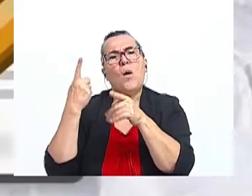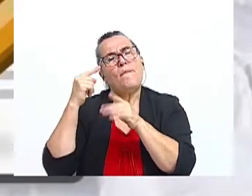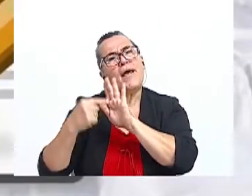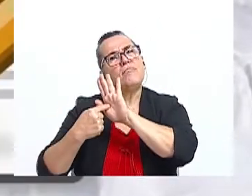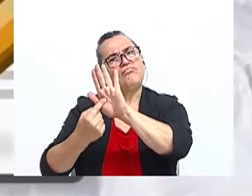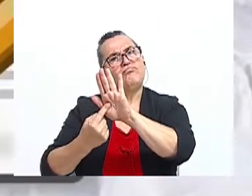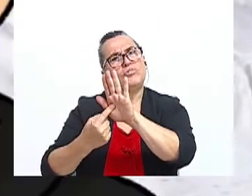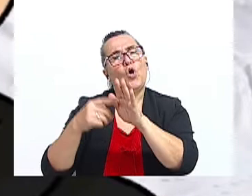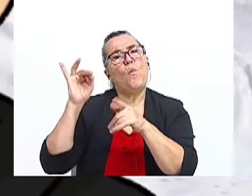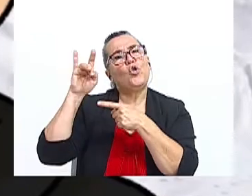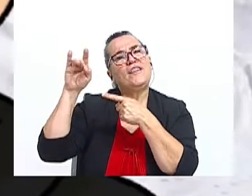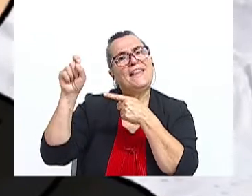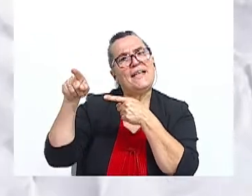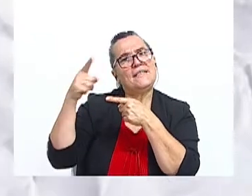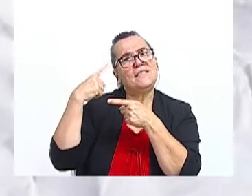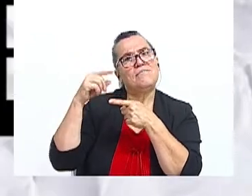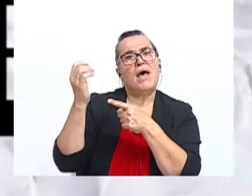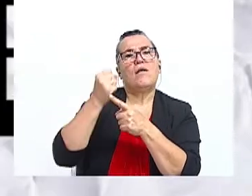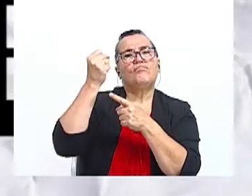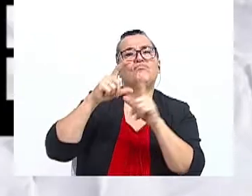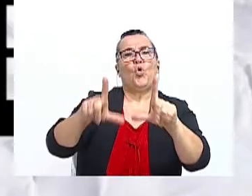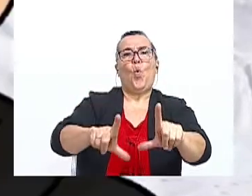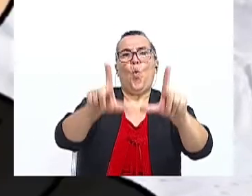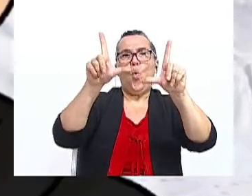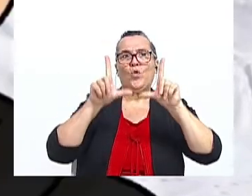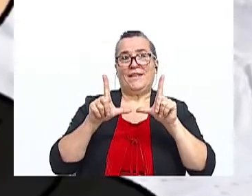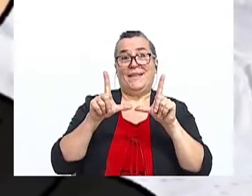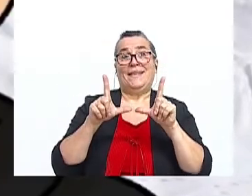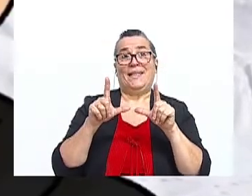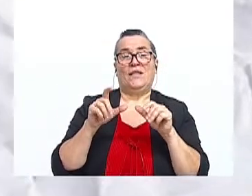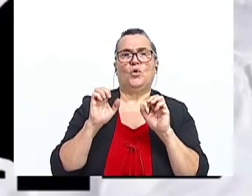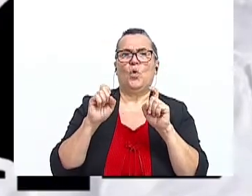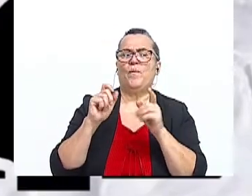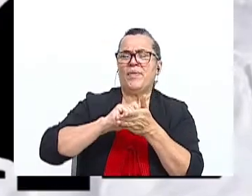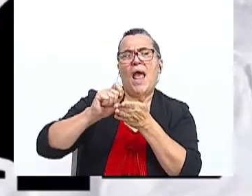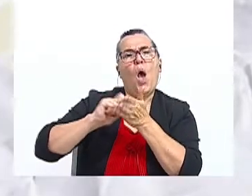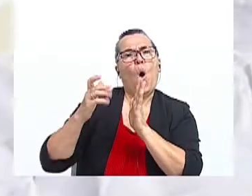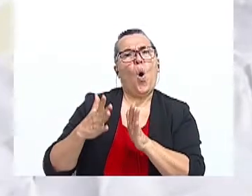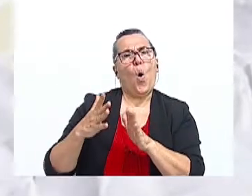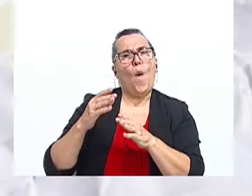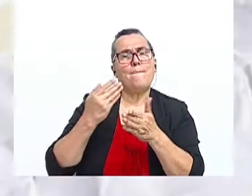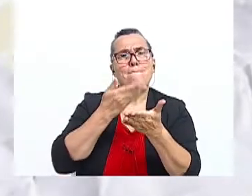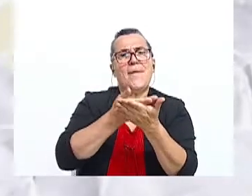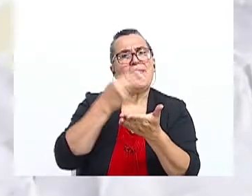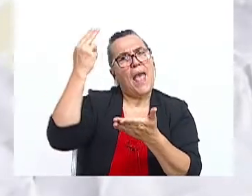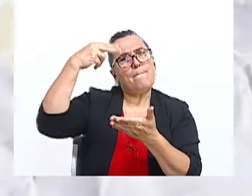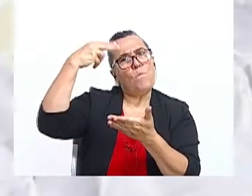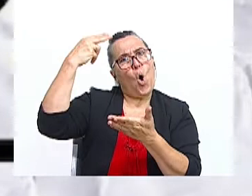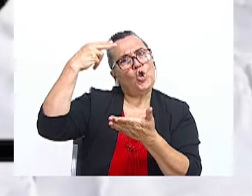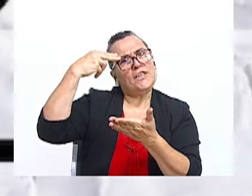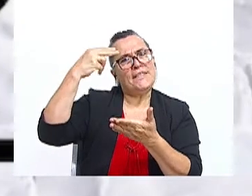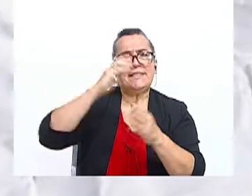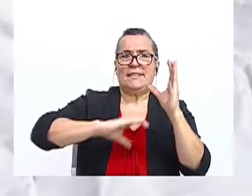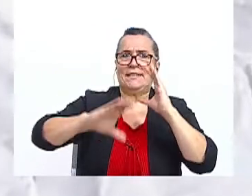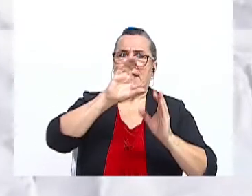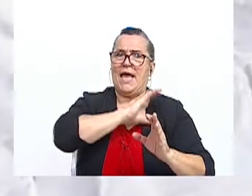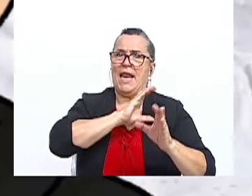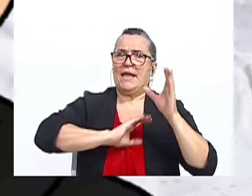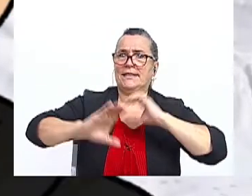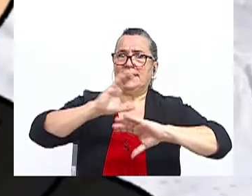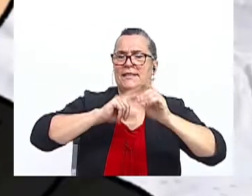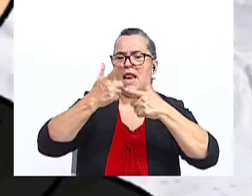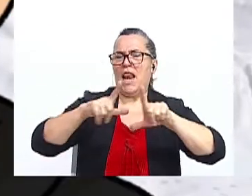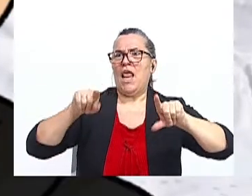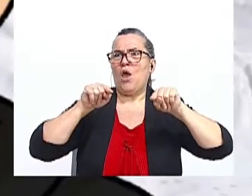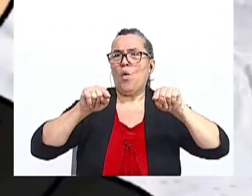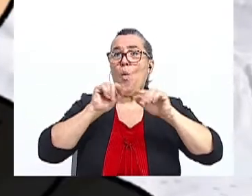presentado como tesis para obtener un título académico. El autor plantea una hipótesis de carácter científico utilizando el lenguaje